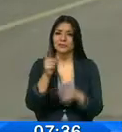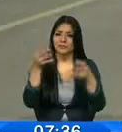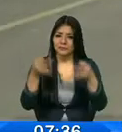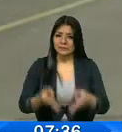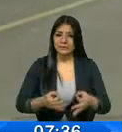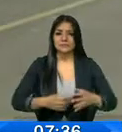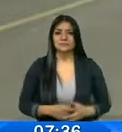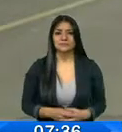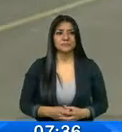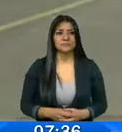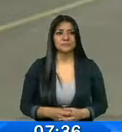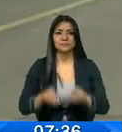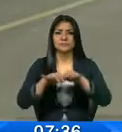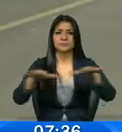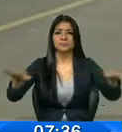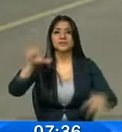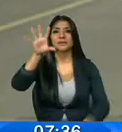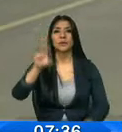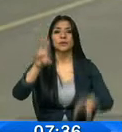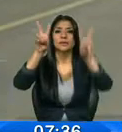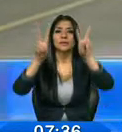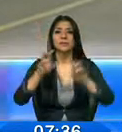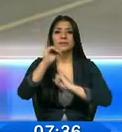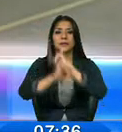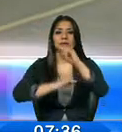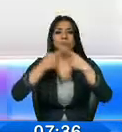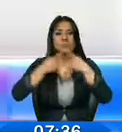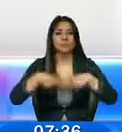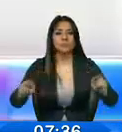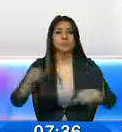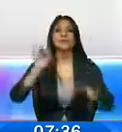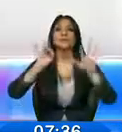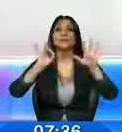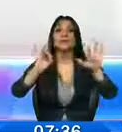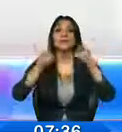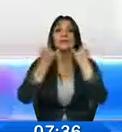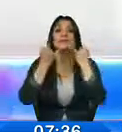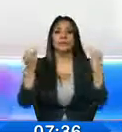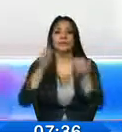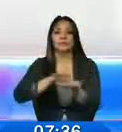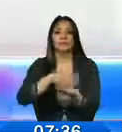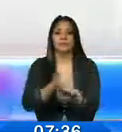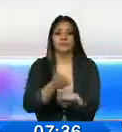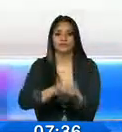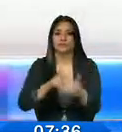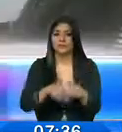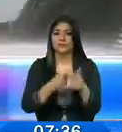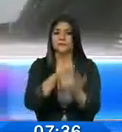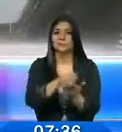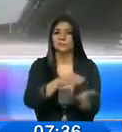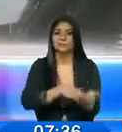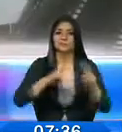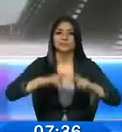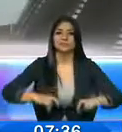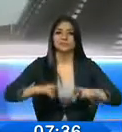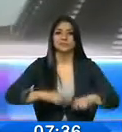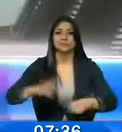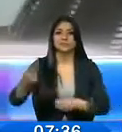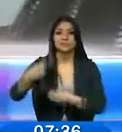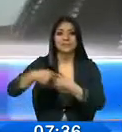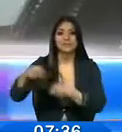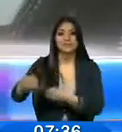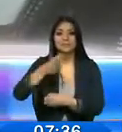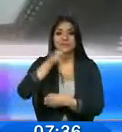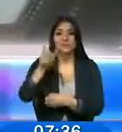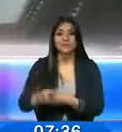sido replicada en 50 medios internacionales y traducida a 7 idiomas. El proyecto apenas ha empezado, pues quienes participaron de esto dicen